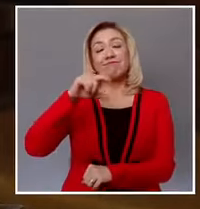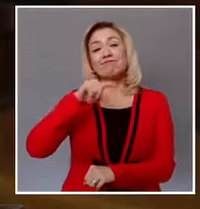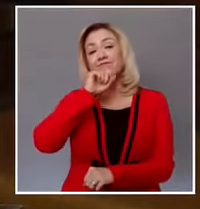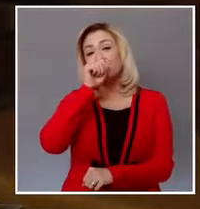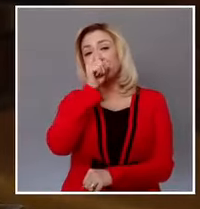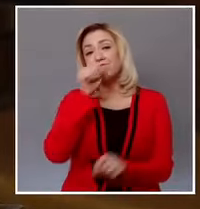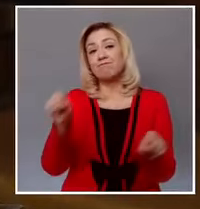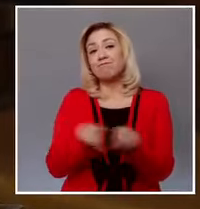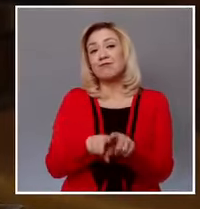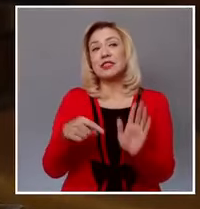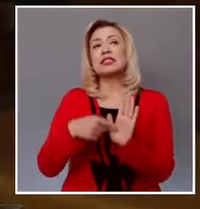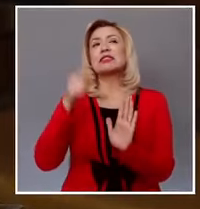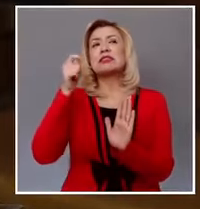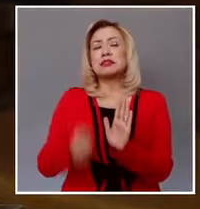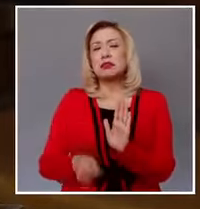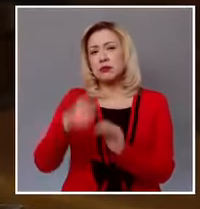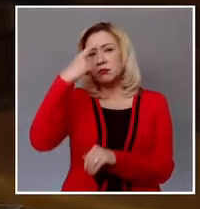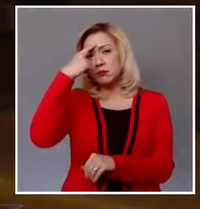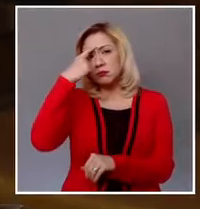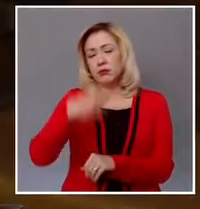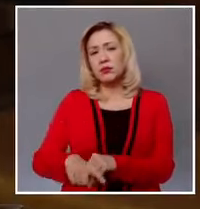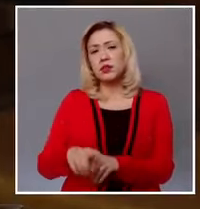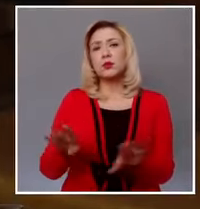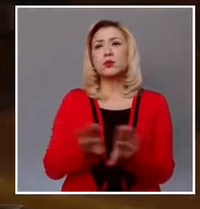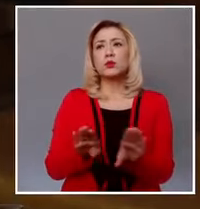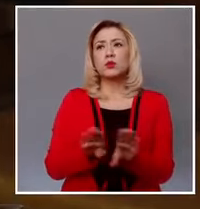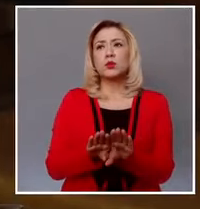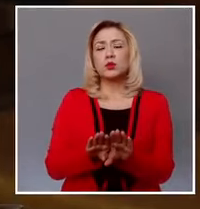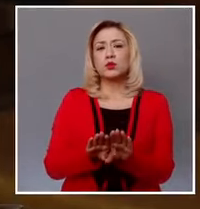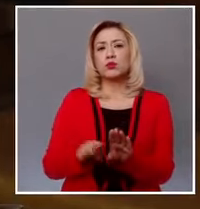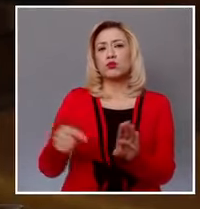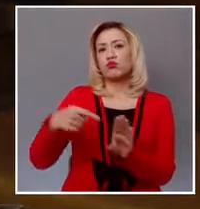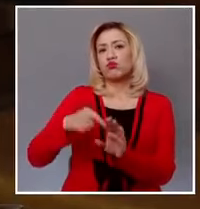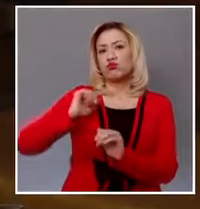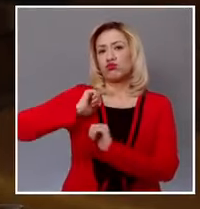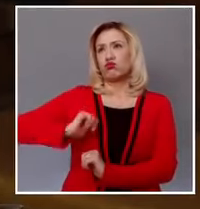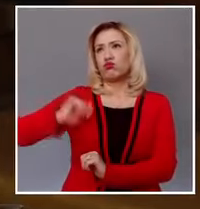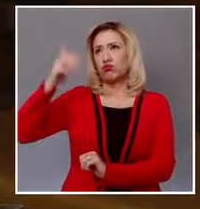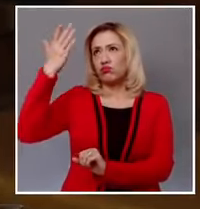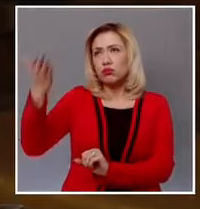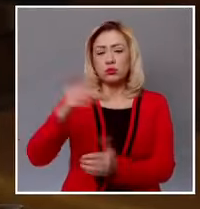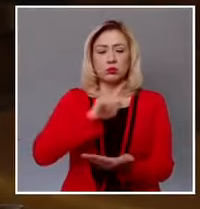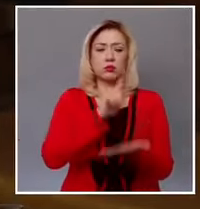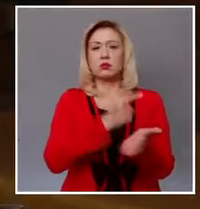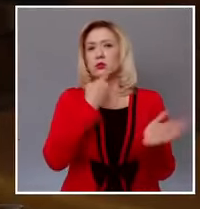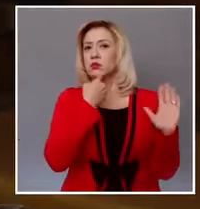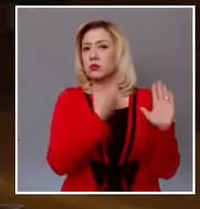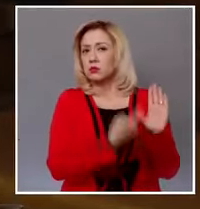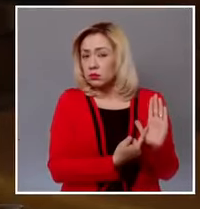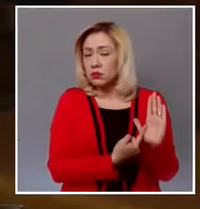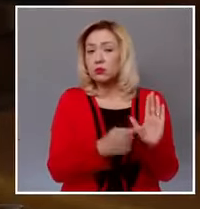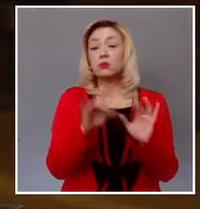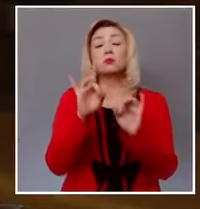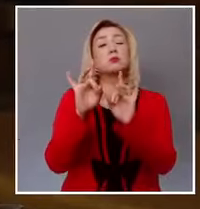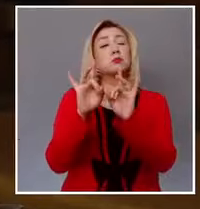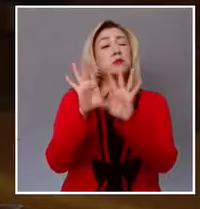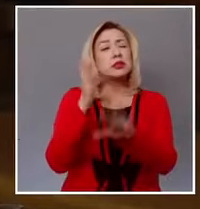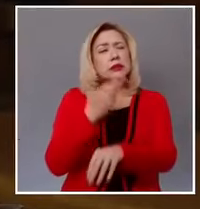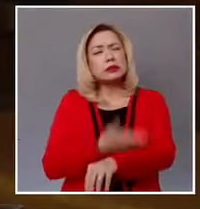de la naturaleza del acto y de la autoridad, pero que en casos excepcionales también